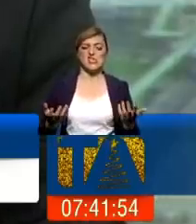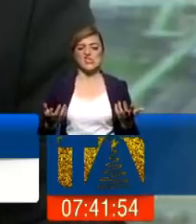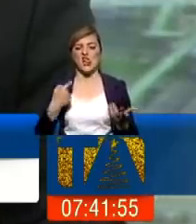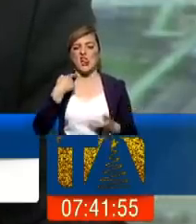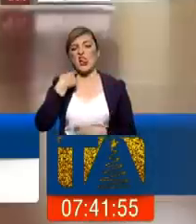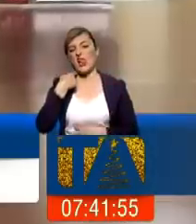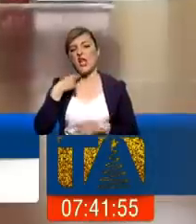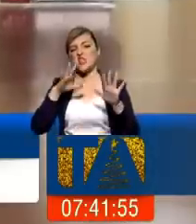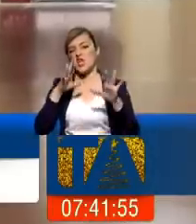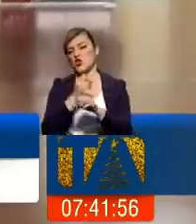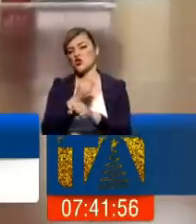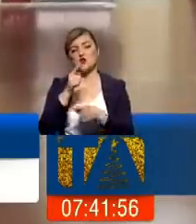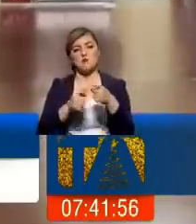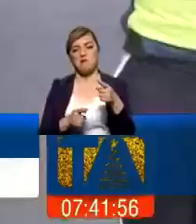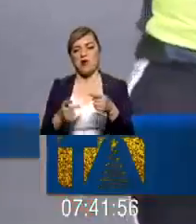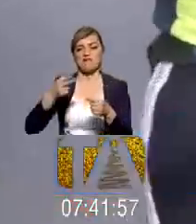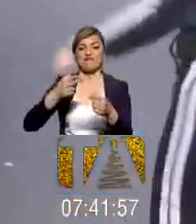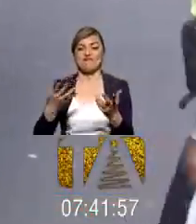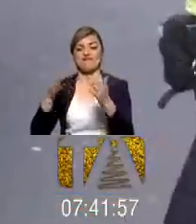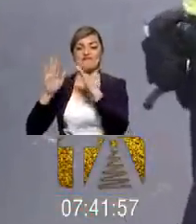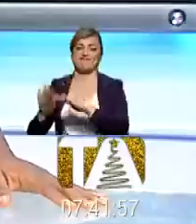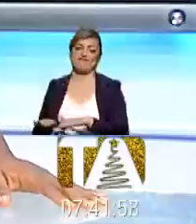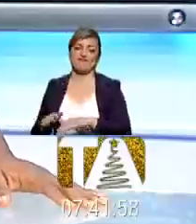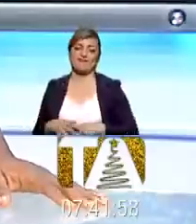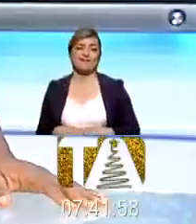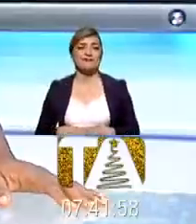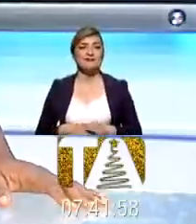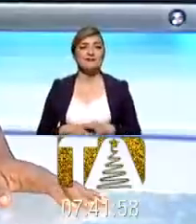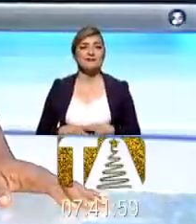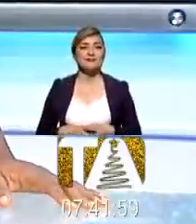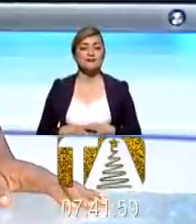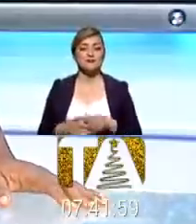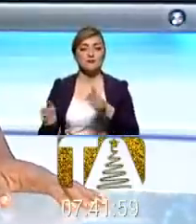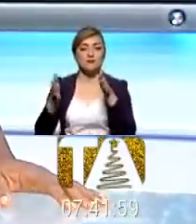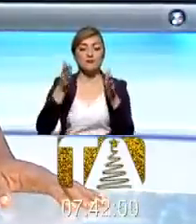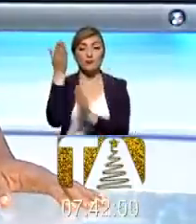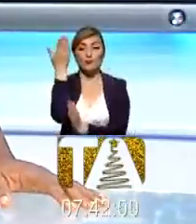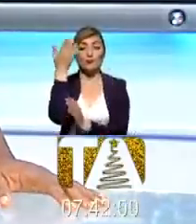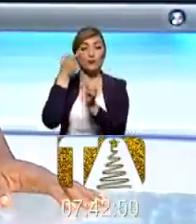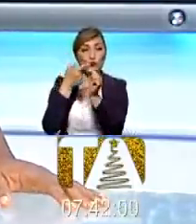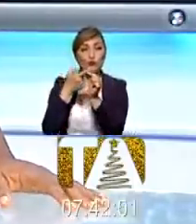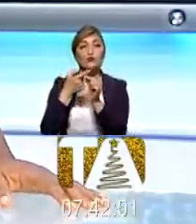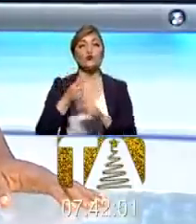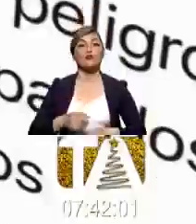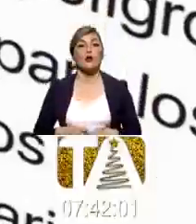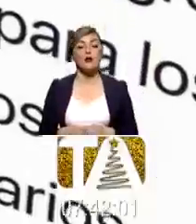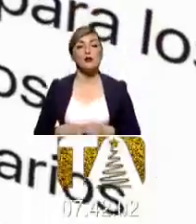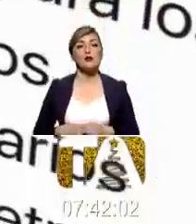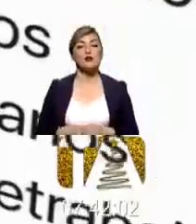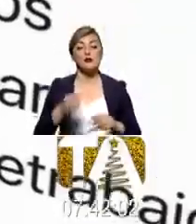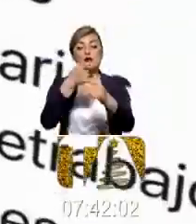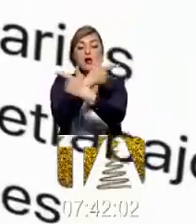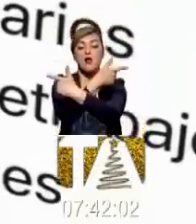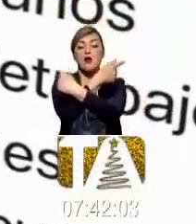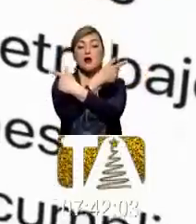el toque de queda. En Quito, Belén Merizalde, 24 horas. Por su parte, el alcalde de Quito, Jorge Yunda, a través de su cuenta